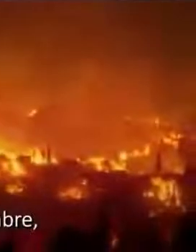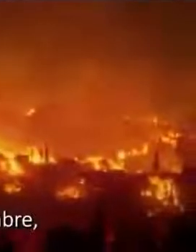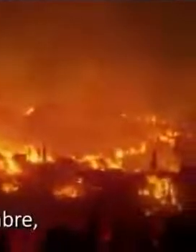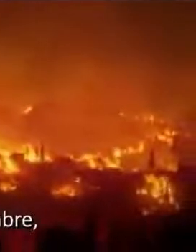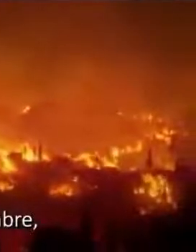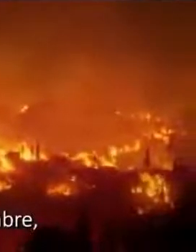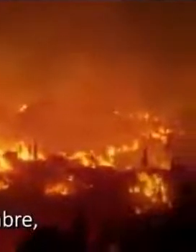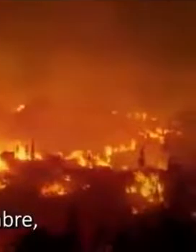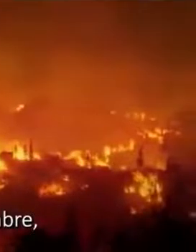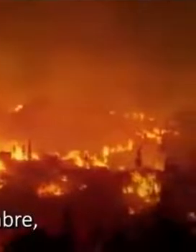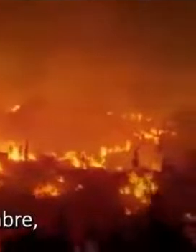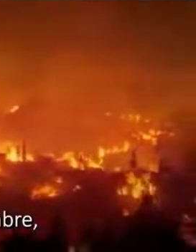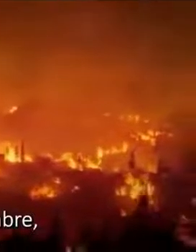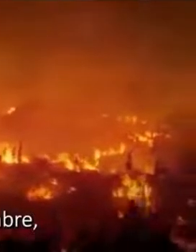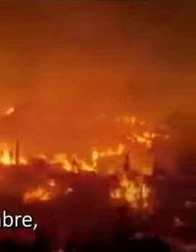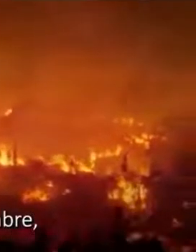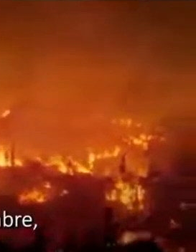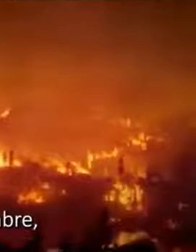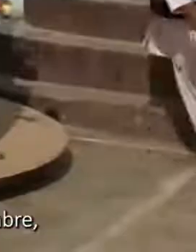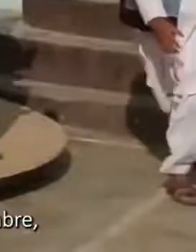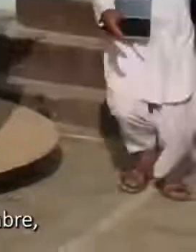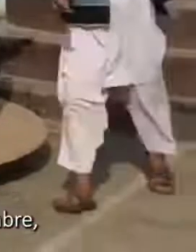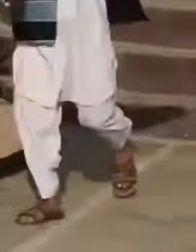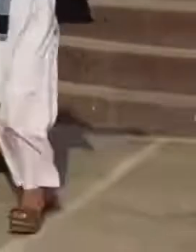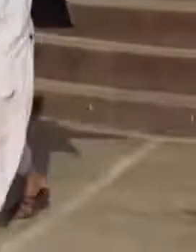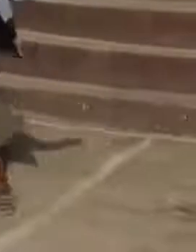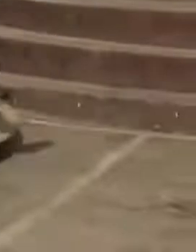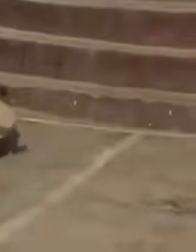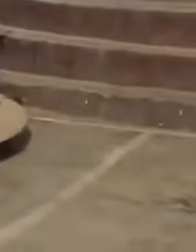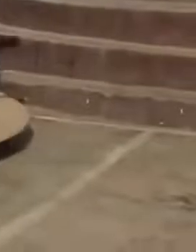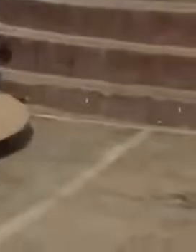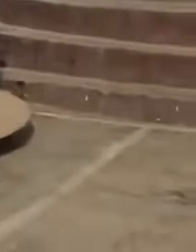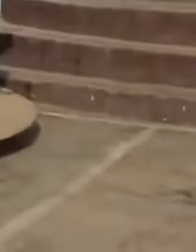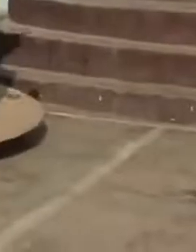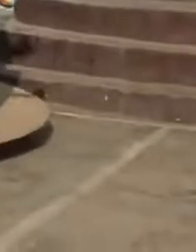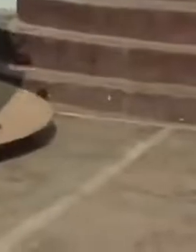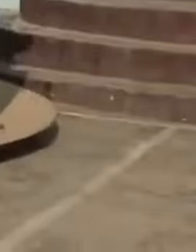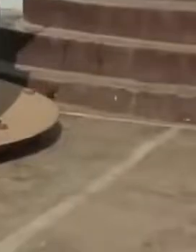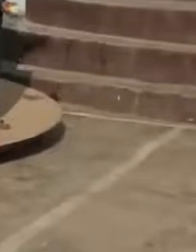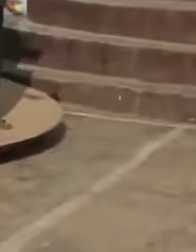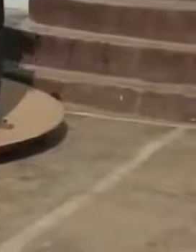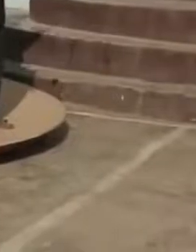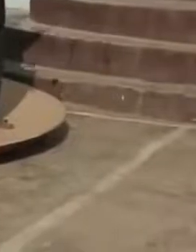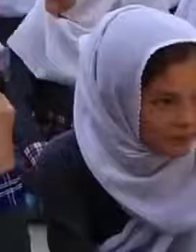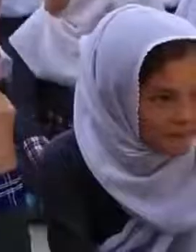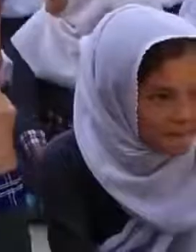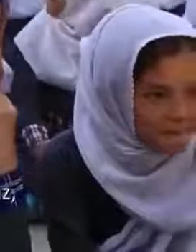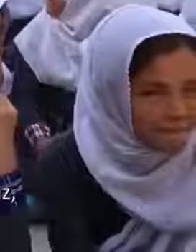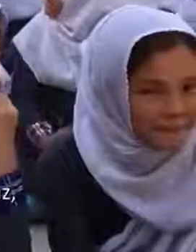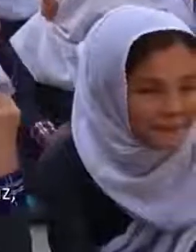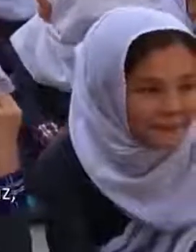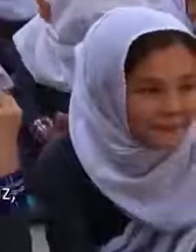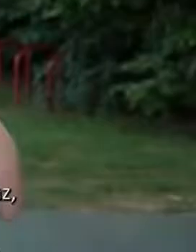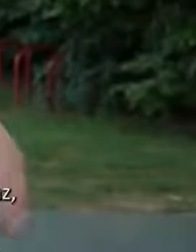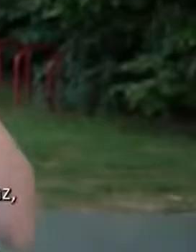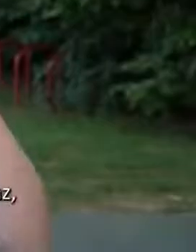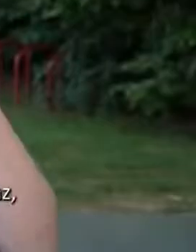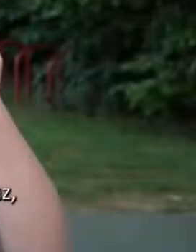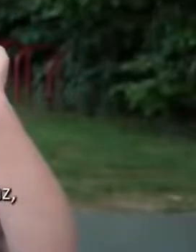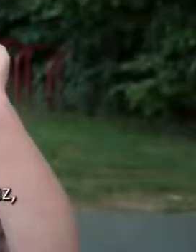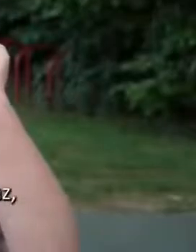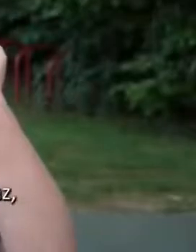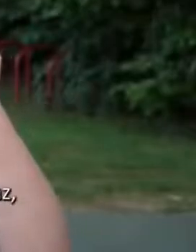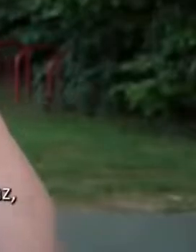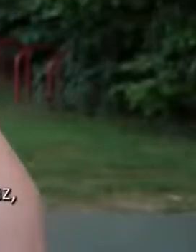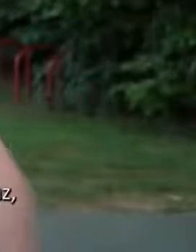nos encontramos en un contexto de gran incertidumbre, tenemos motivos para seguir llenos de esperanza. La educación puede